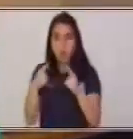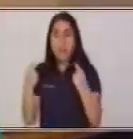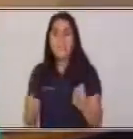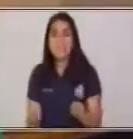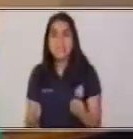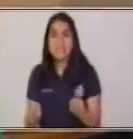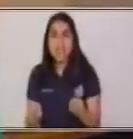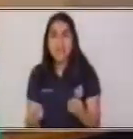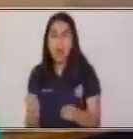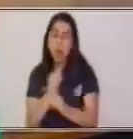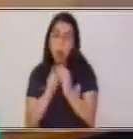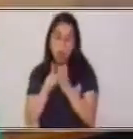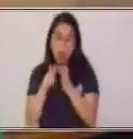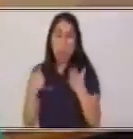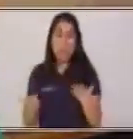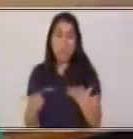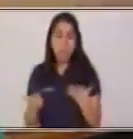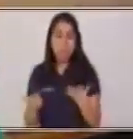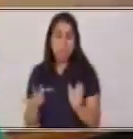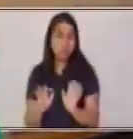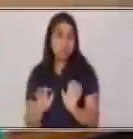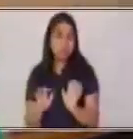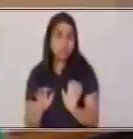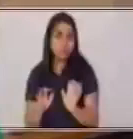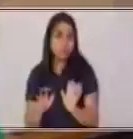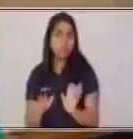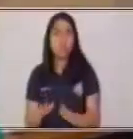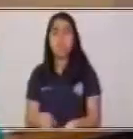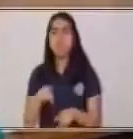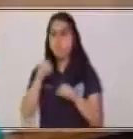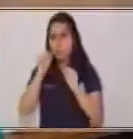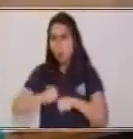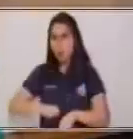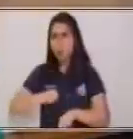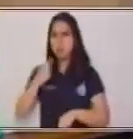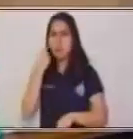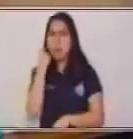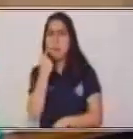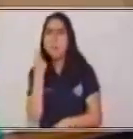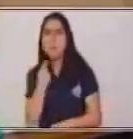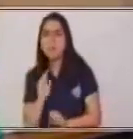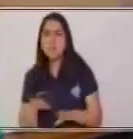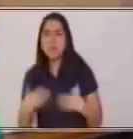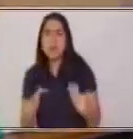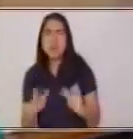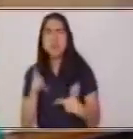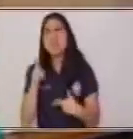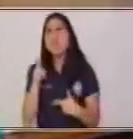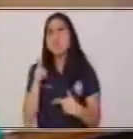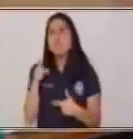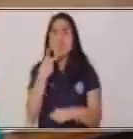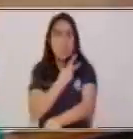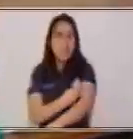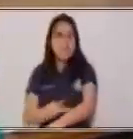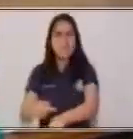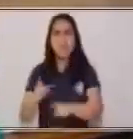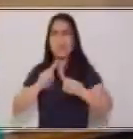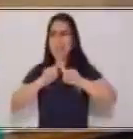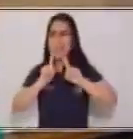libro. Estamos leyendo el Popol Vuh, entonces busca la historia del juego de pelota, de los gemelos. Y